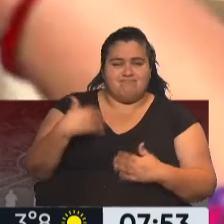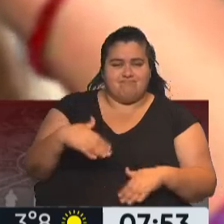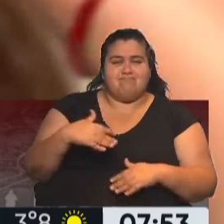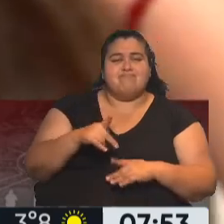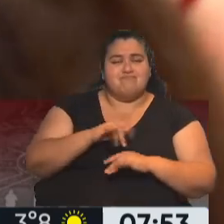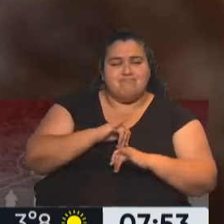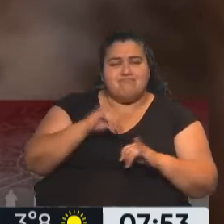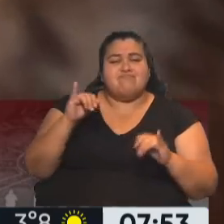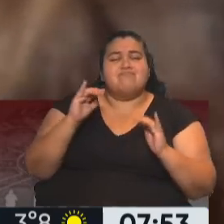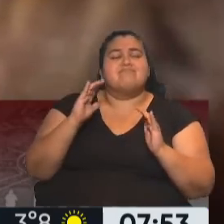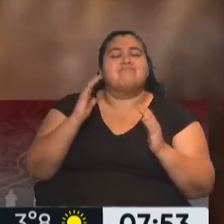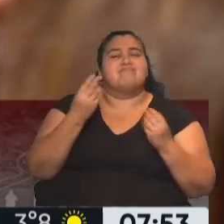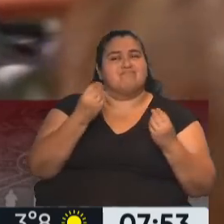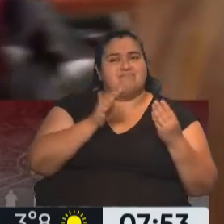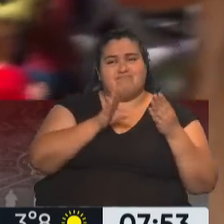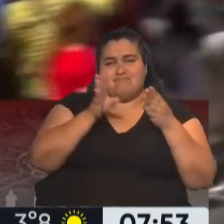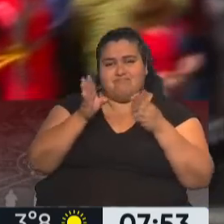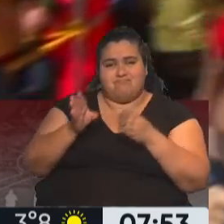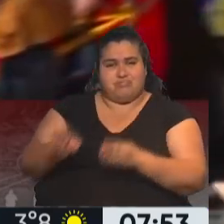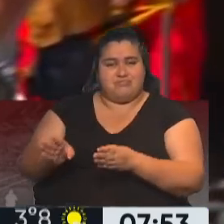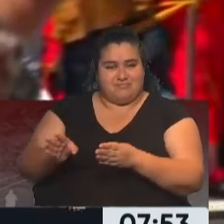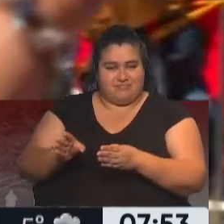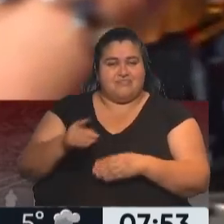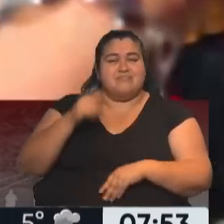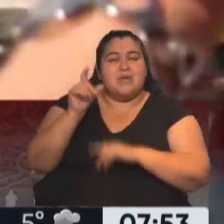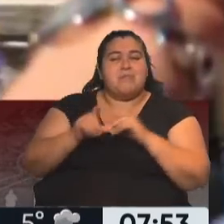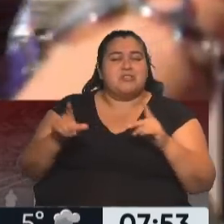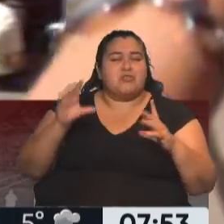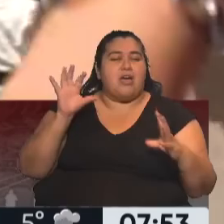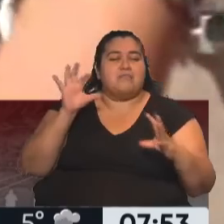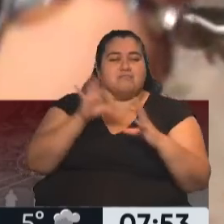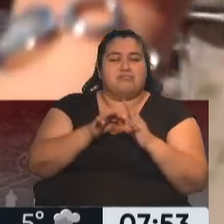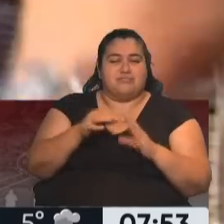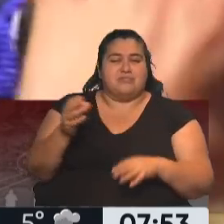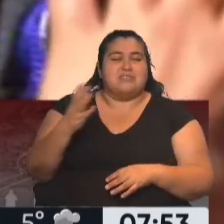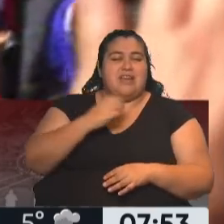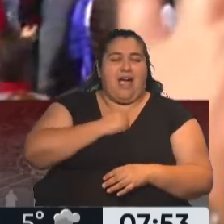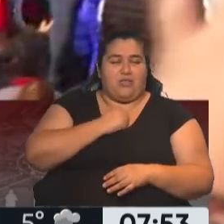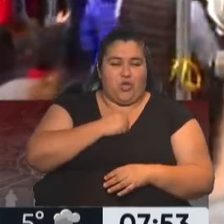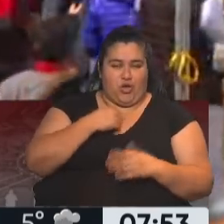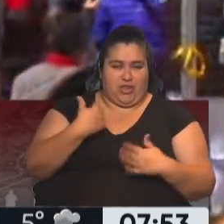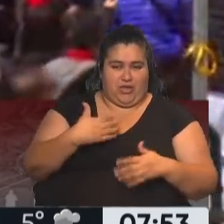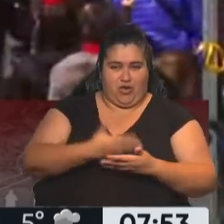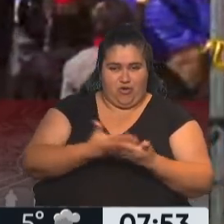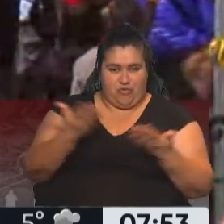la Iglesia de Roma para instalarse en el corazón de los católicos de todo el mundo.